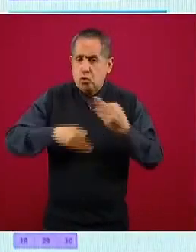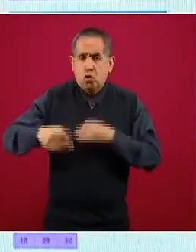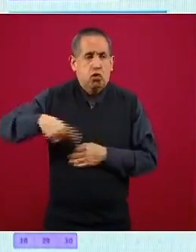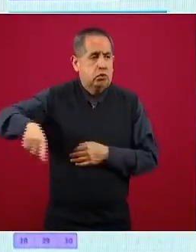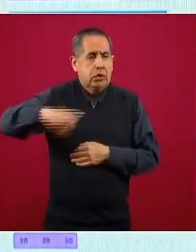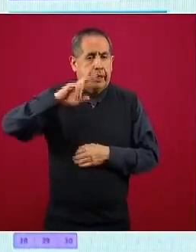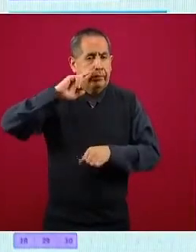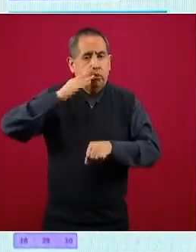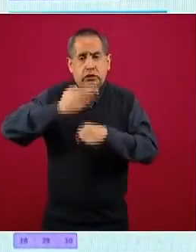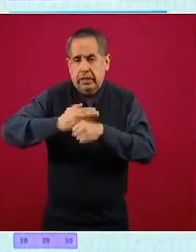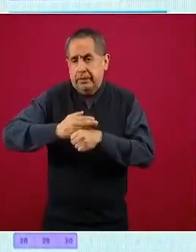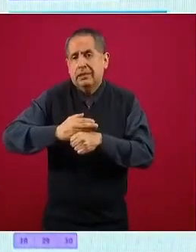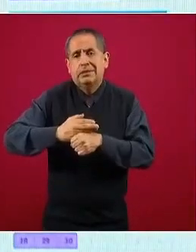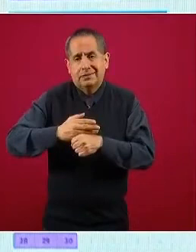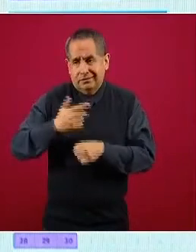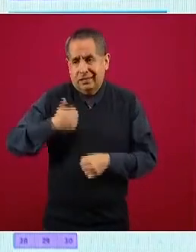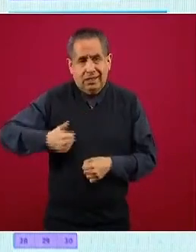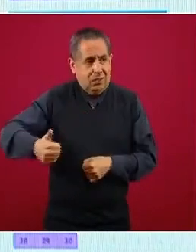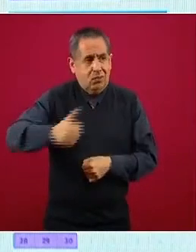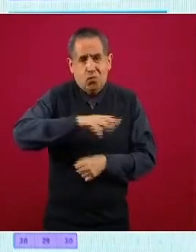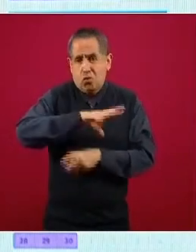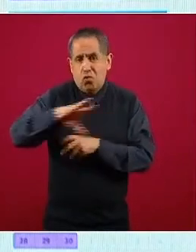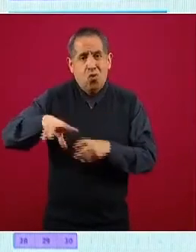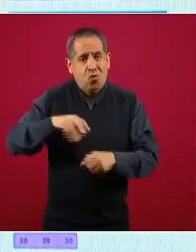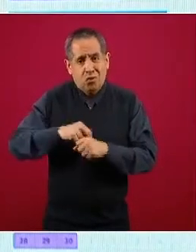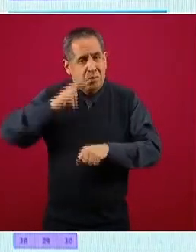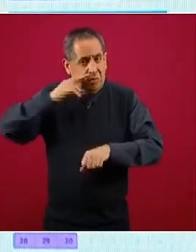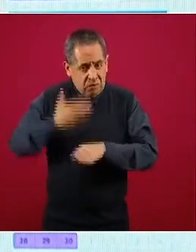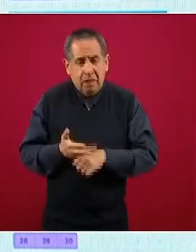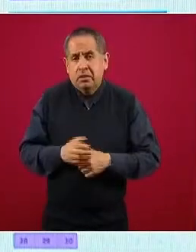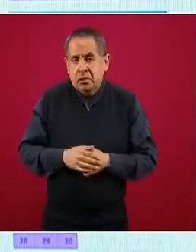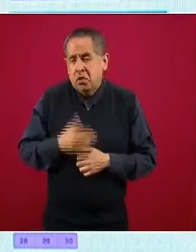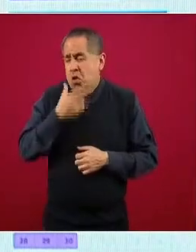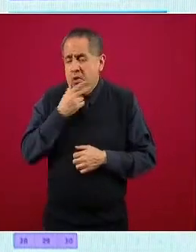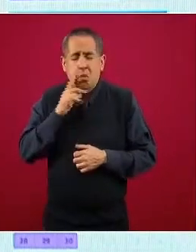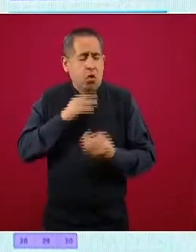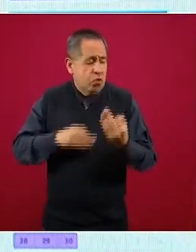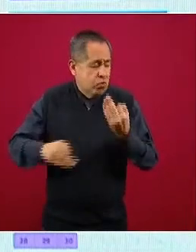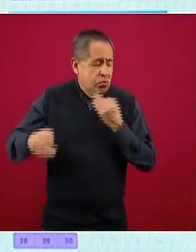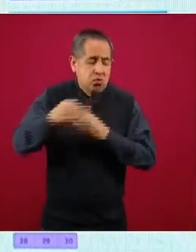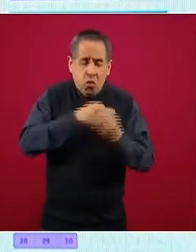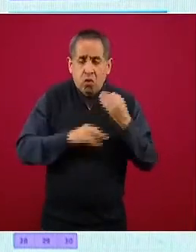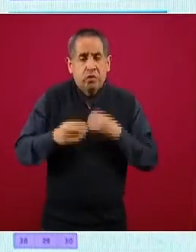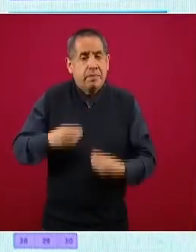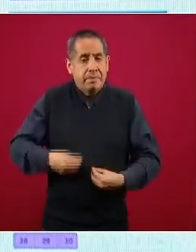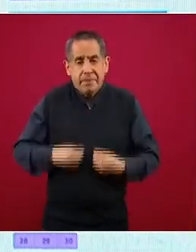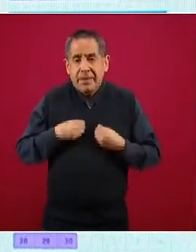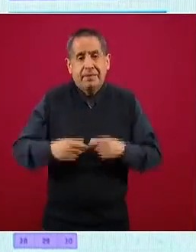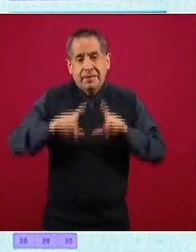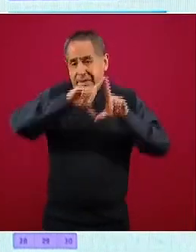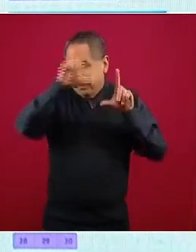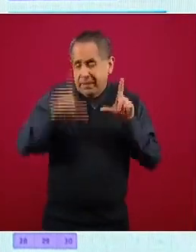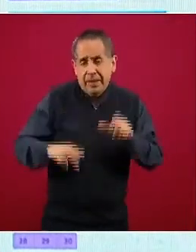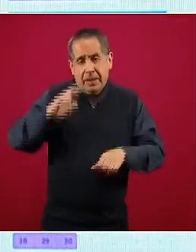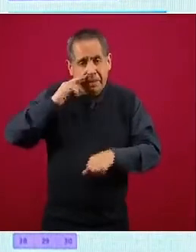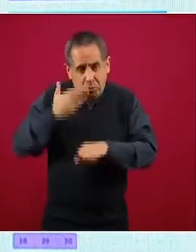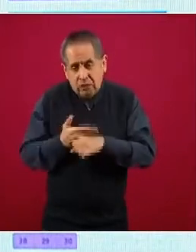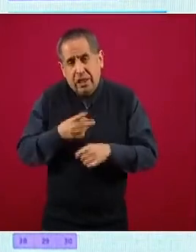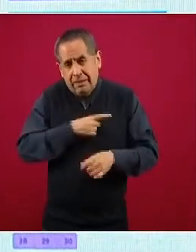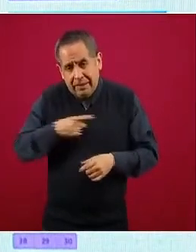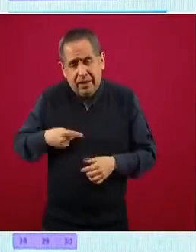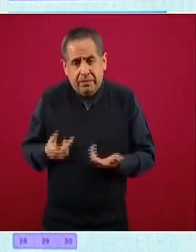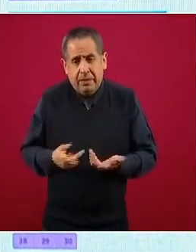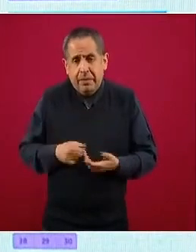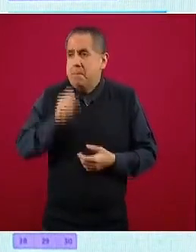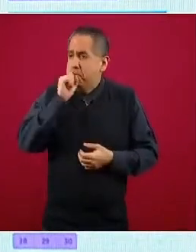somos corresponsables de esto. Todos y todas estamos en el mismo territorio y vivimos en el mismo